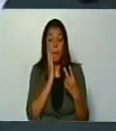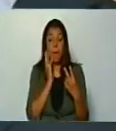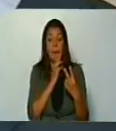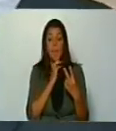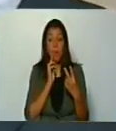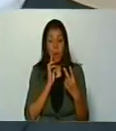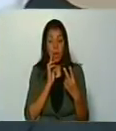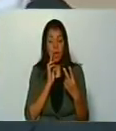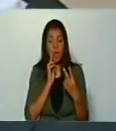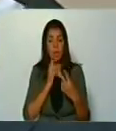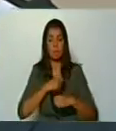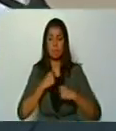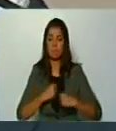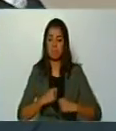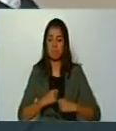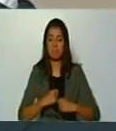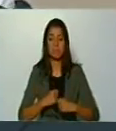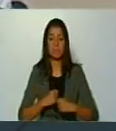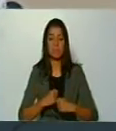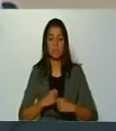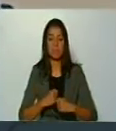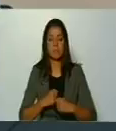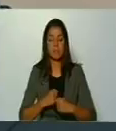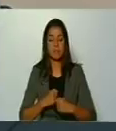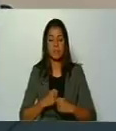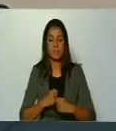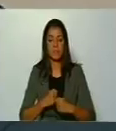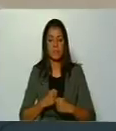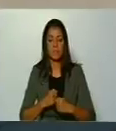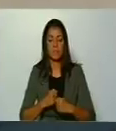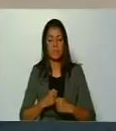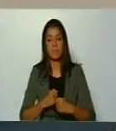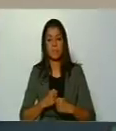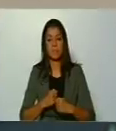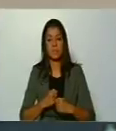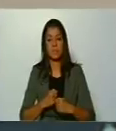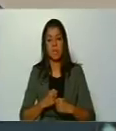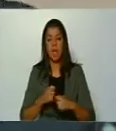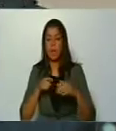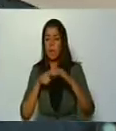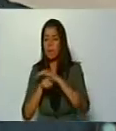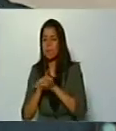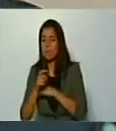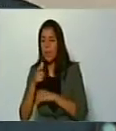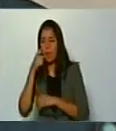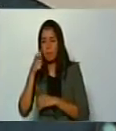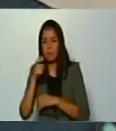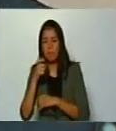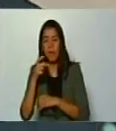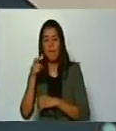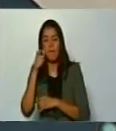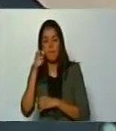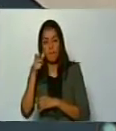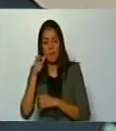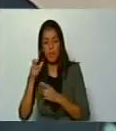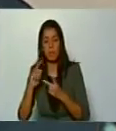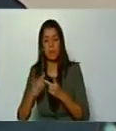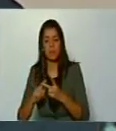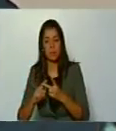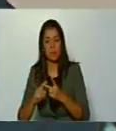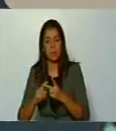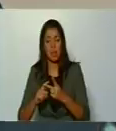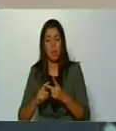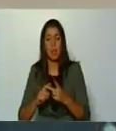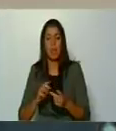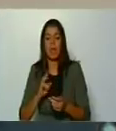forma, repito, tanto en la Defensoría como en la Fiscalía, de dejar al menos con su nombre, su apellido,